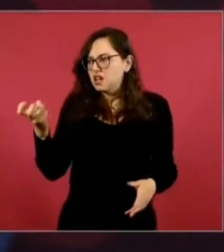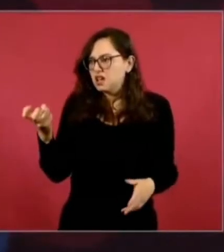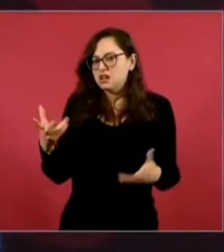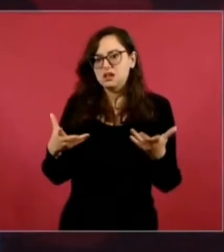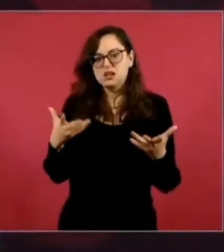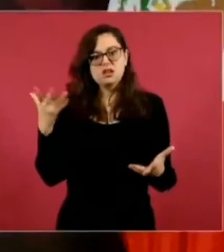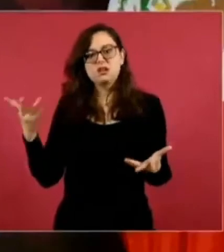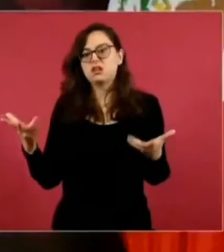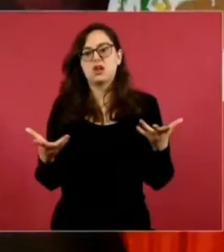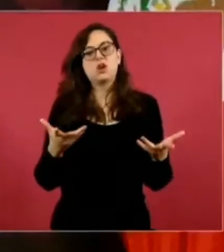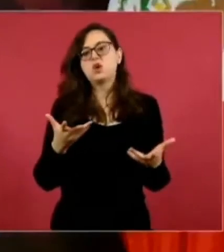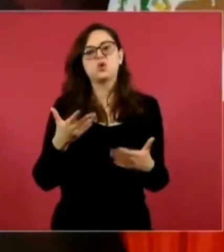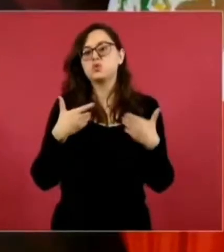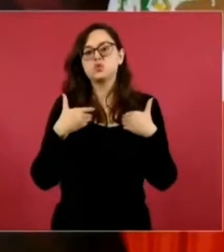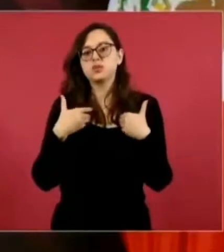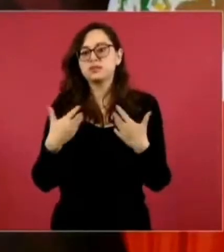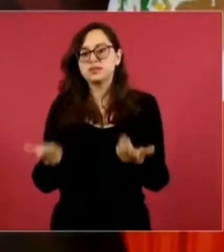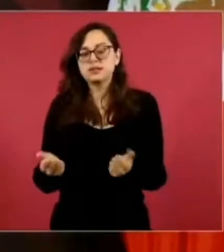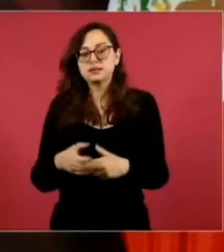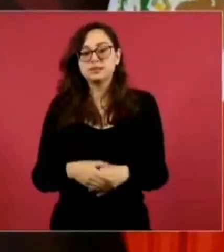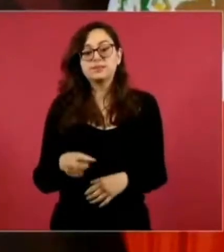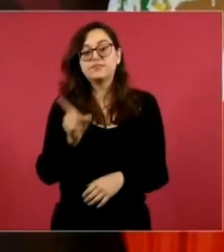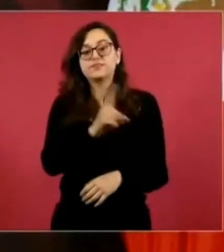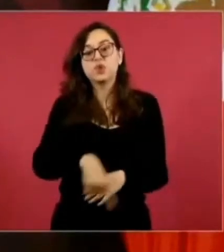están acostumbrados a ir al extranjero